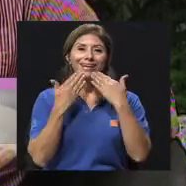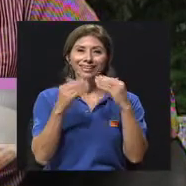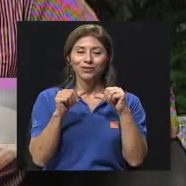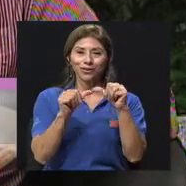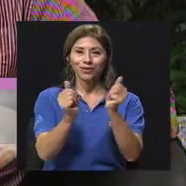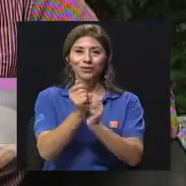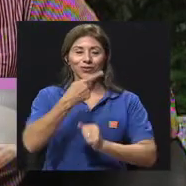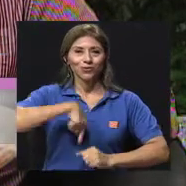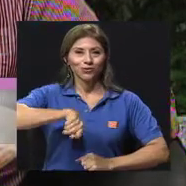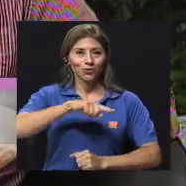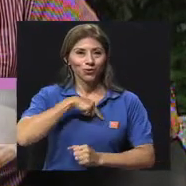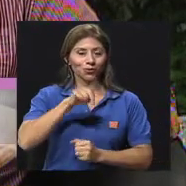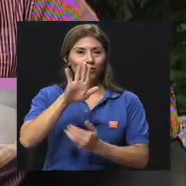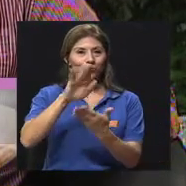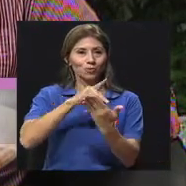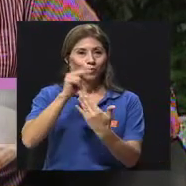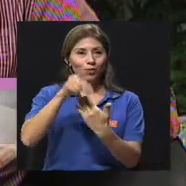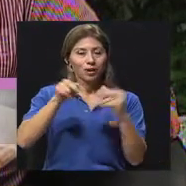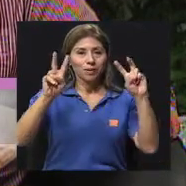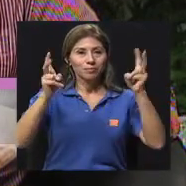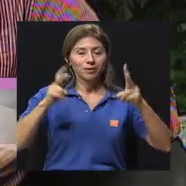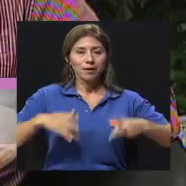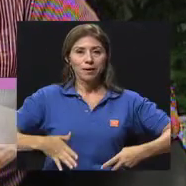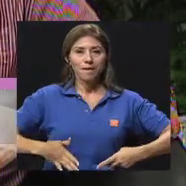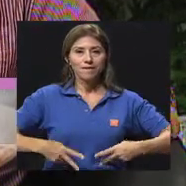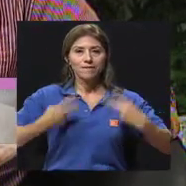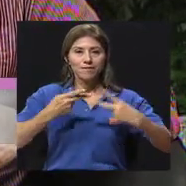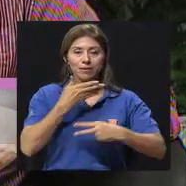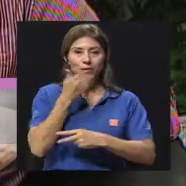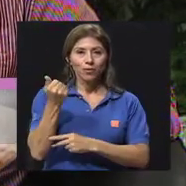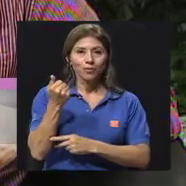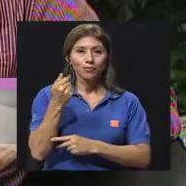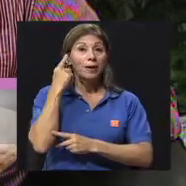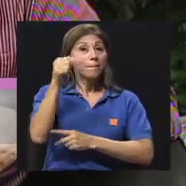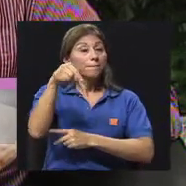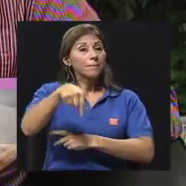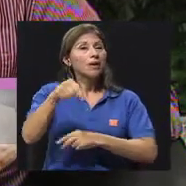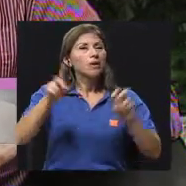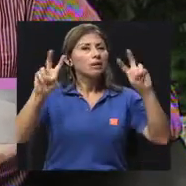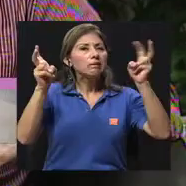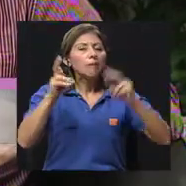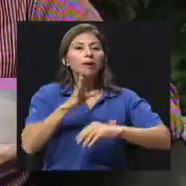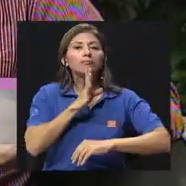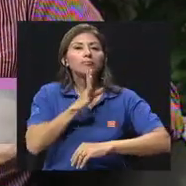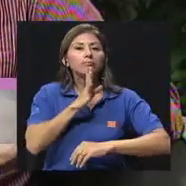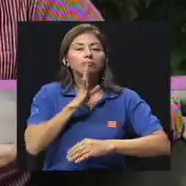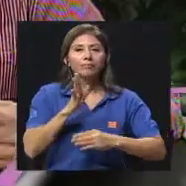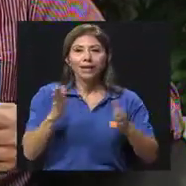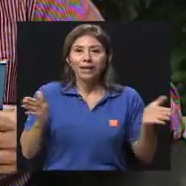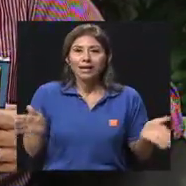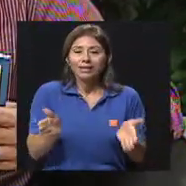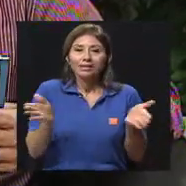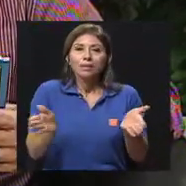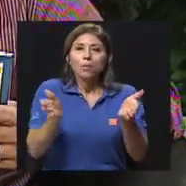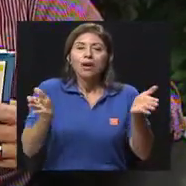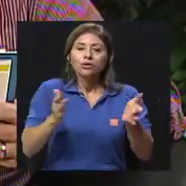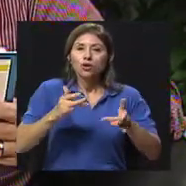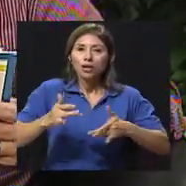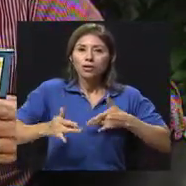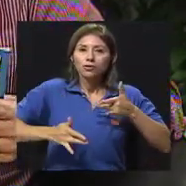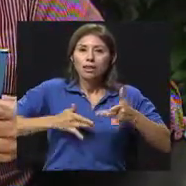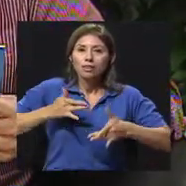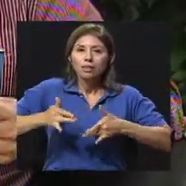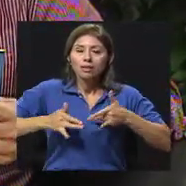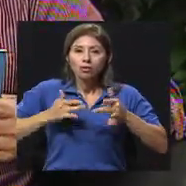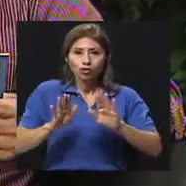Gracias por continuar con nosotros en su programa Vivir Mejor. Para el día de hoy nuestro tema es la estimulación de los sentidos en las